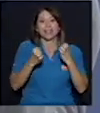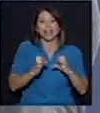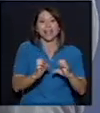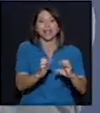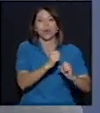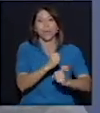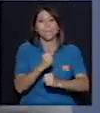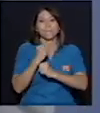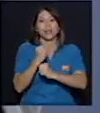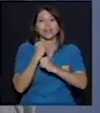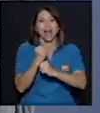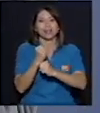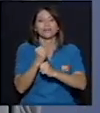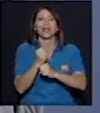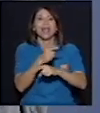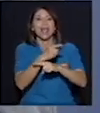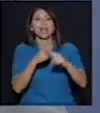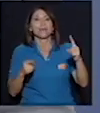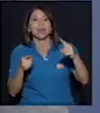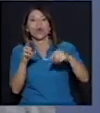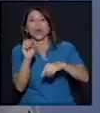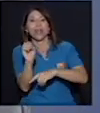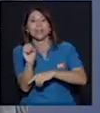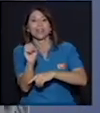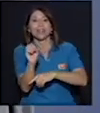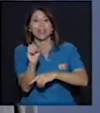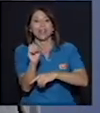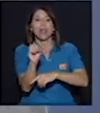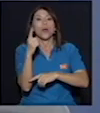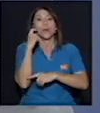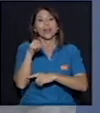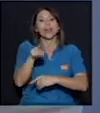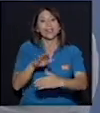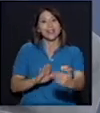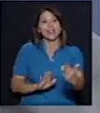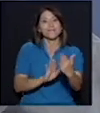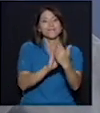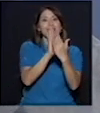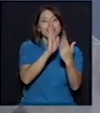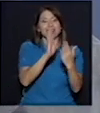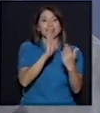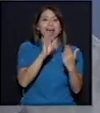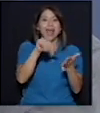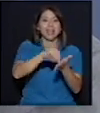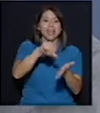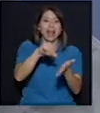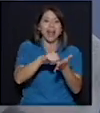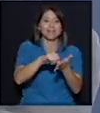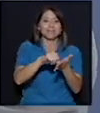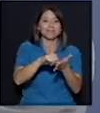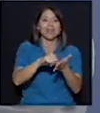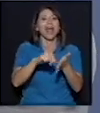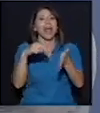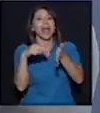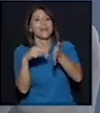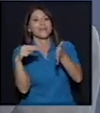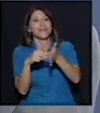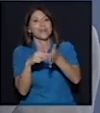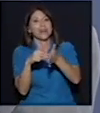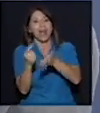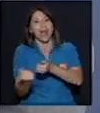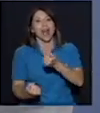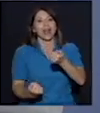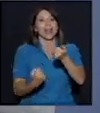Oriente, porque es el que enfrenta a Irán, es el que enfrenta al régimen sirio, es el aliado en la NATO con Turquía, es el aliado de